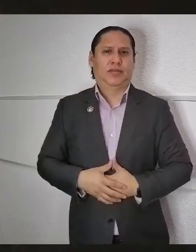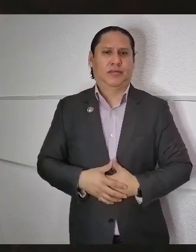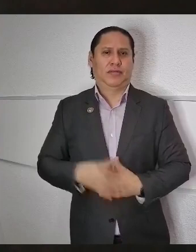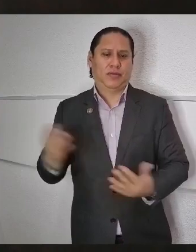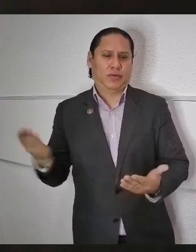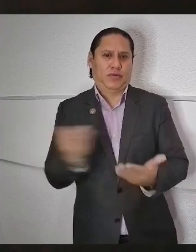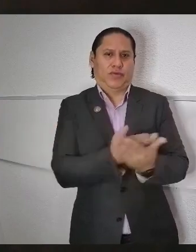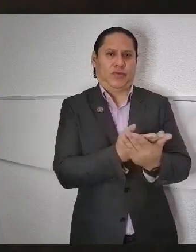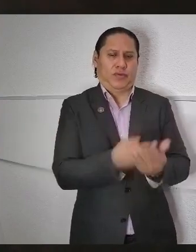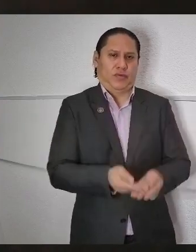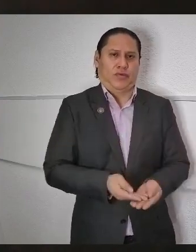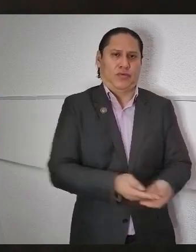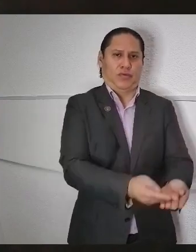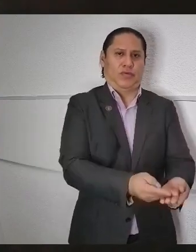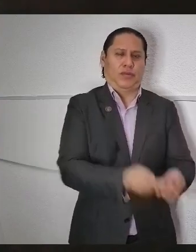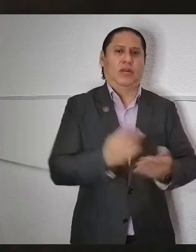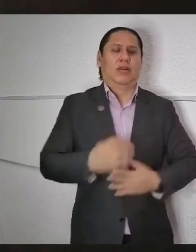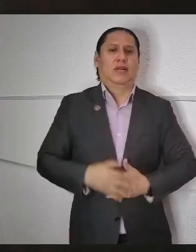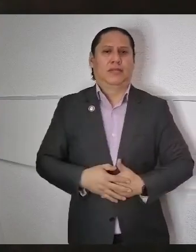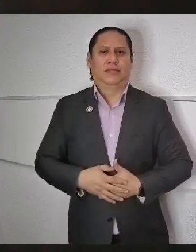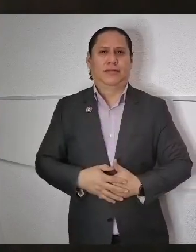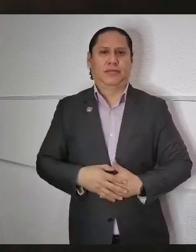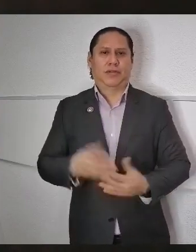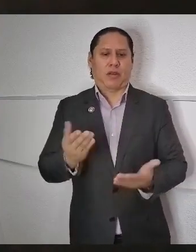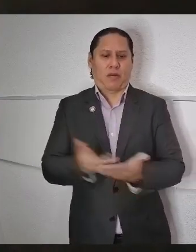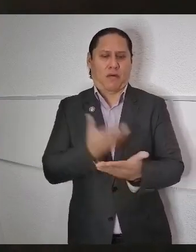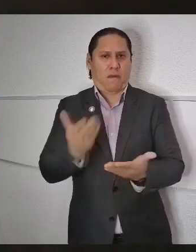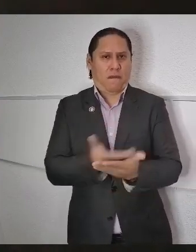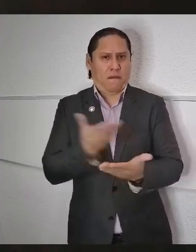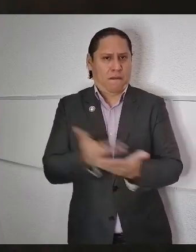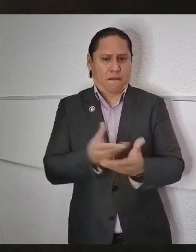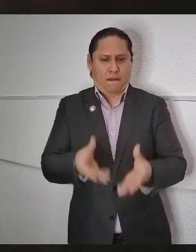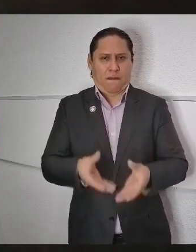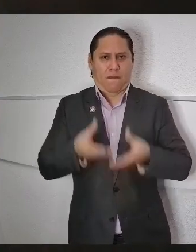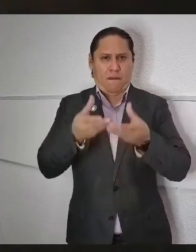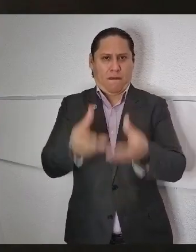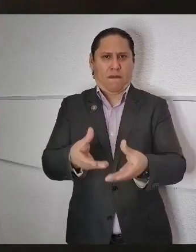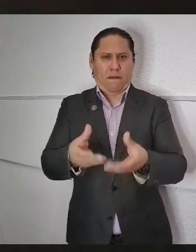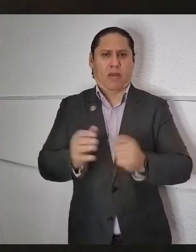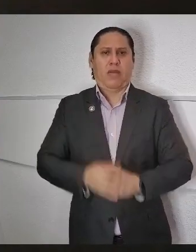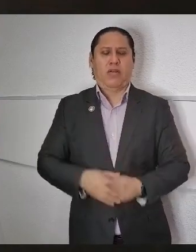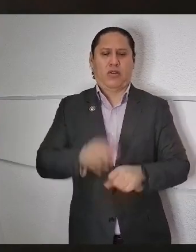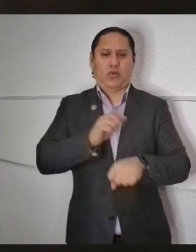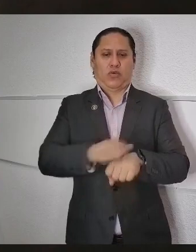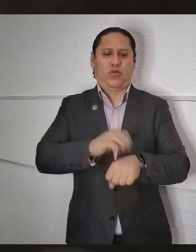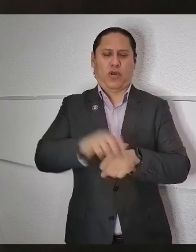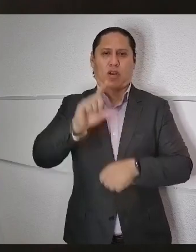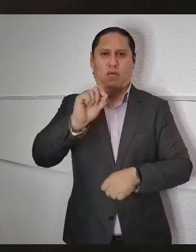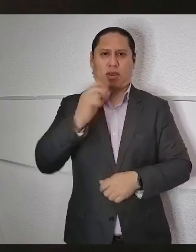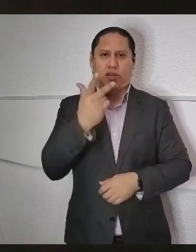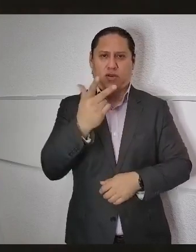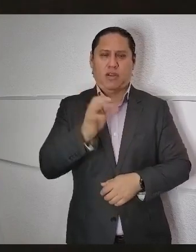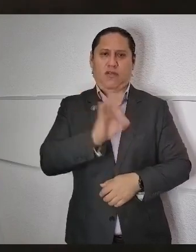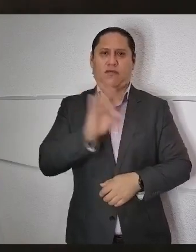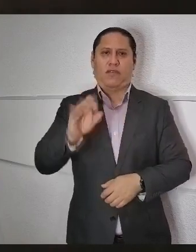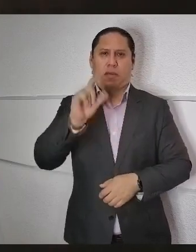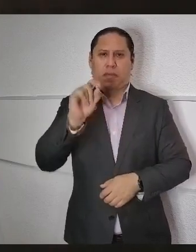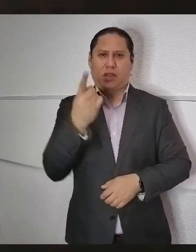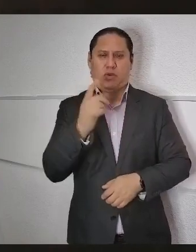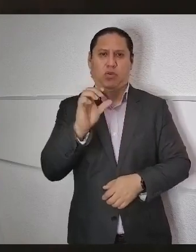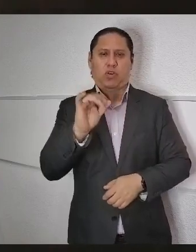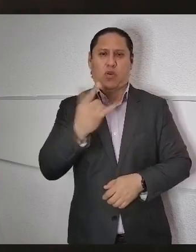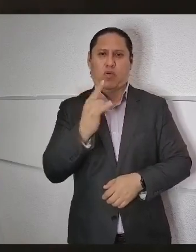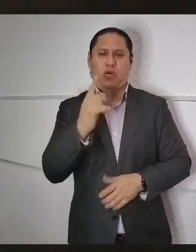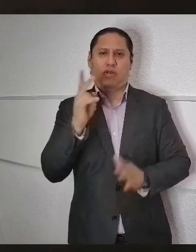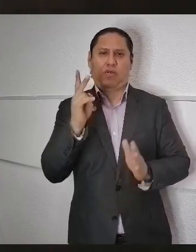anexo al presente, remito a usted, la documentación que establece la circular número 28, de fecha 21